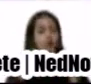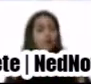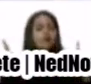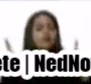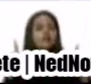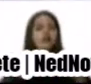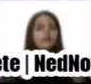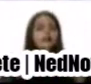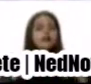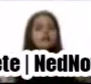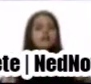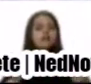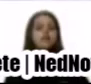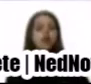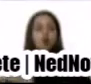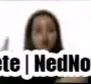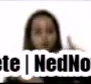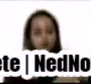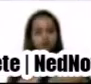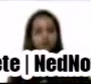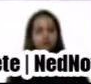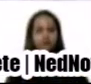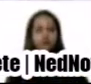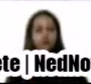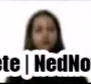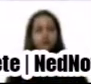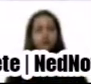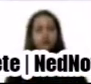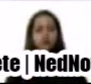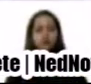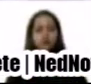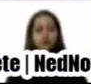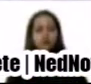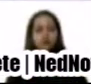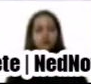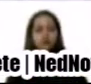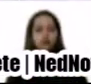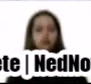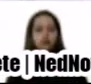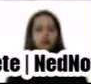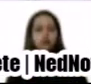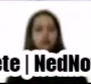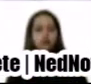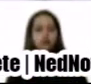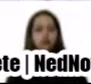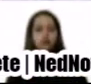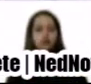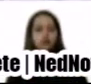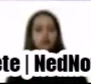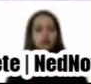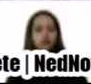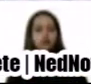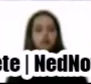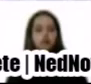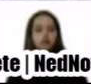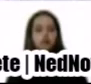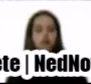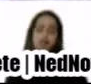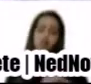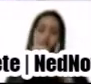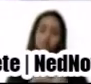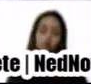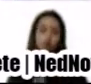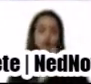del Estado, sino que también trabajando para la cooptación de los propios partidos políticos que tratan